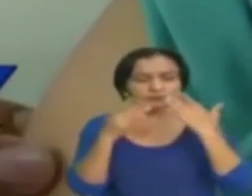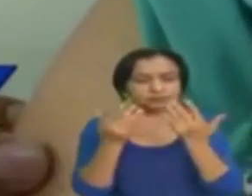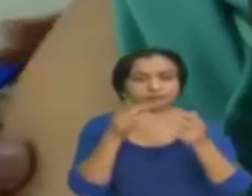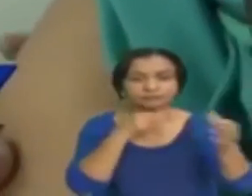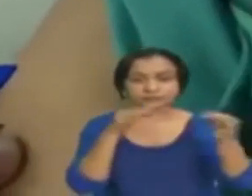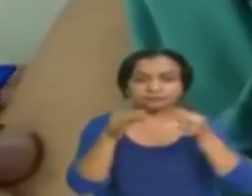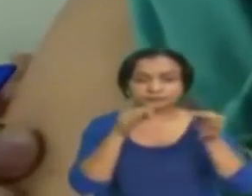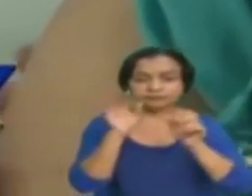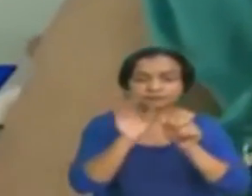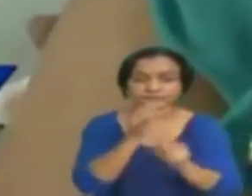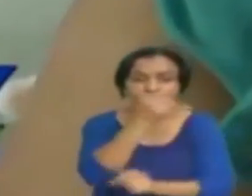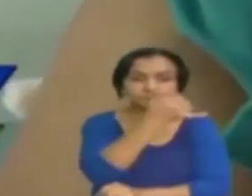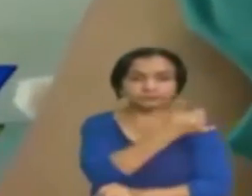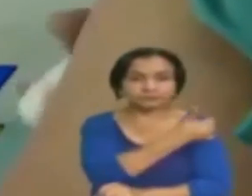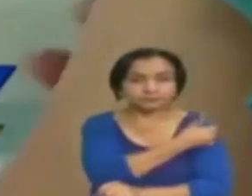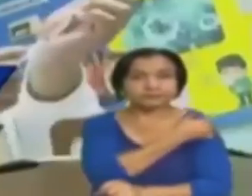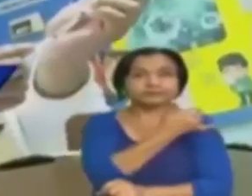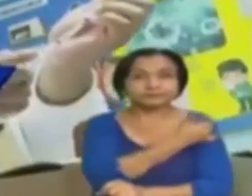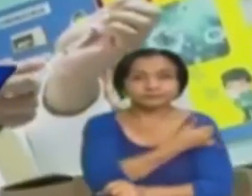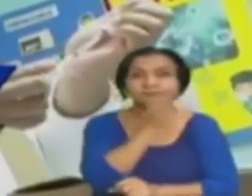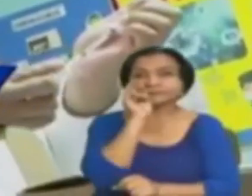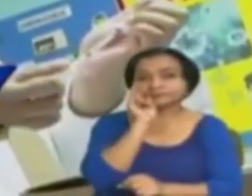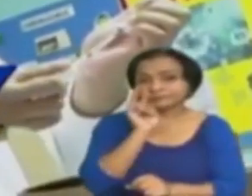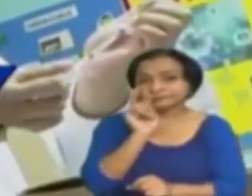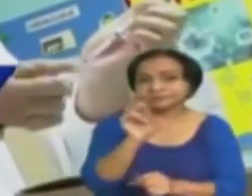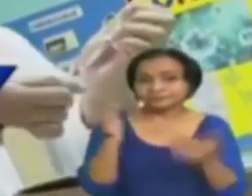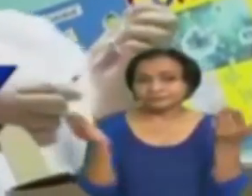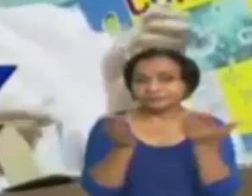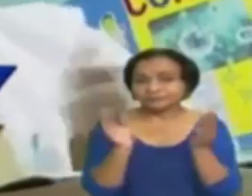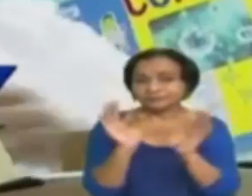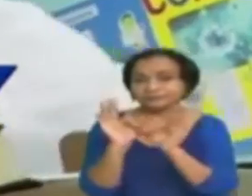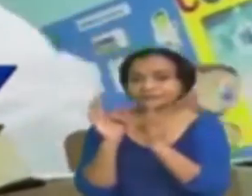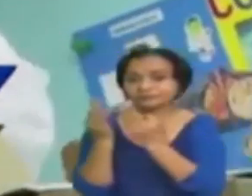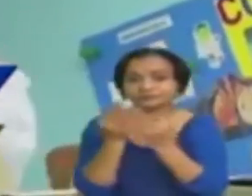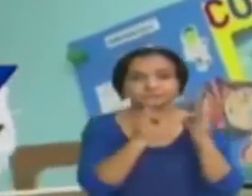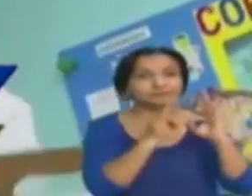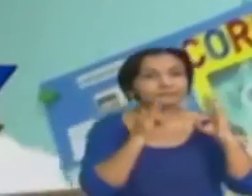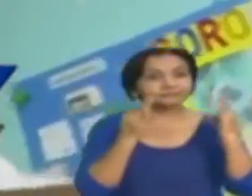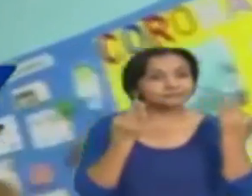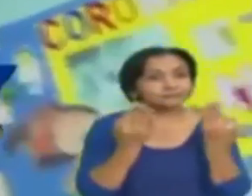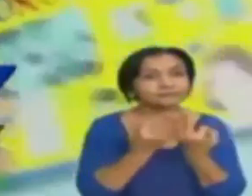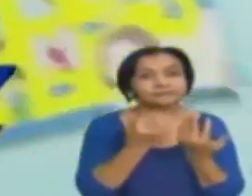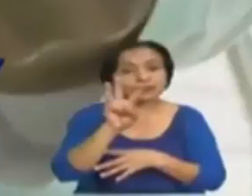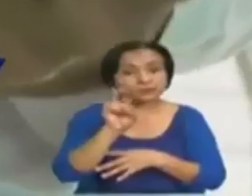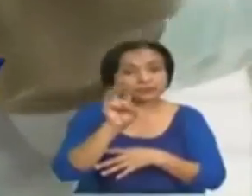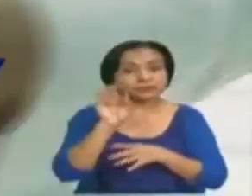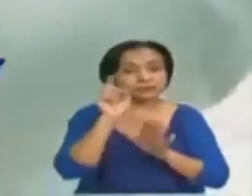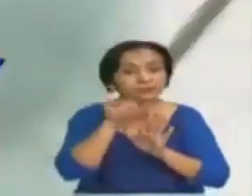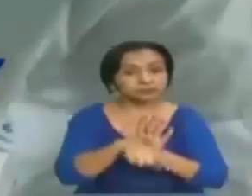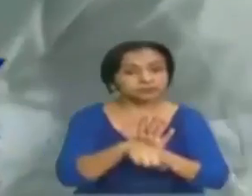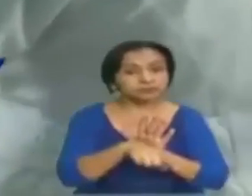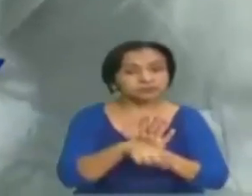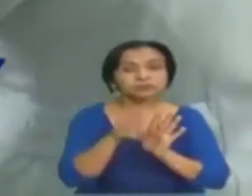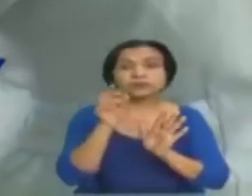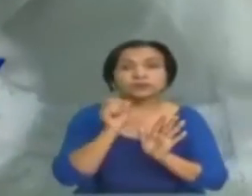de acaparar vacunas para ellos y dejar a los pueblos del mundo